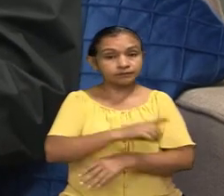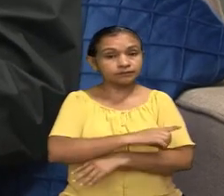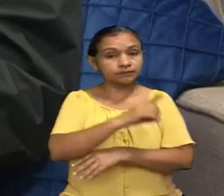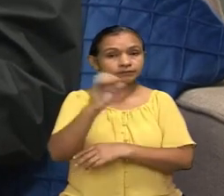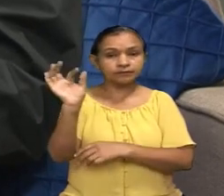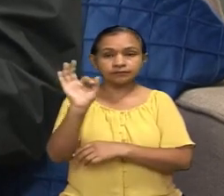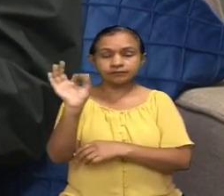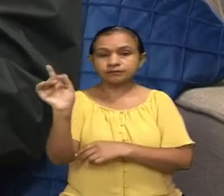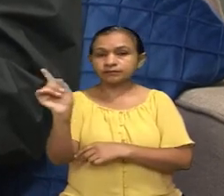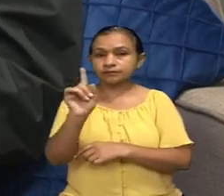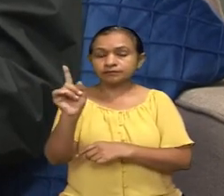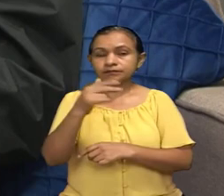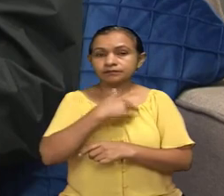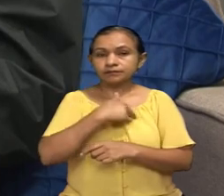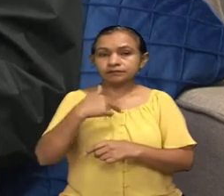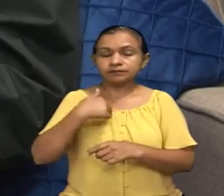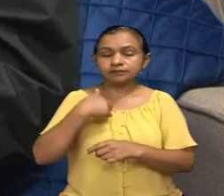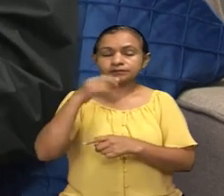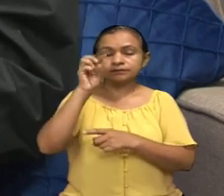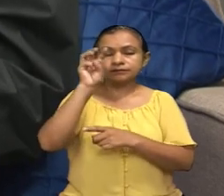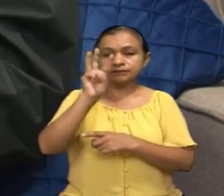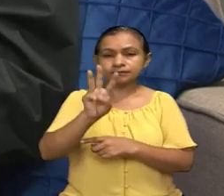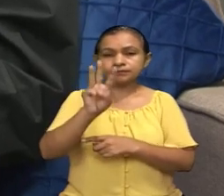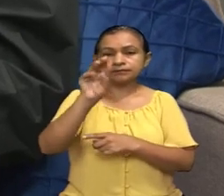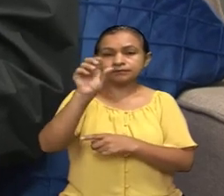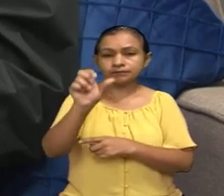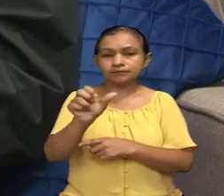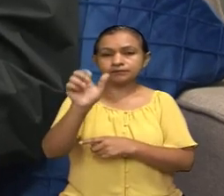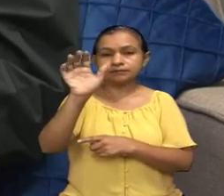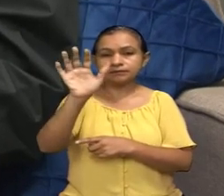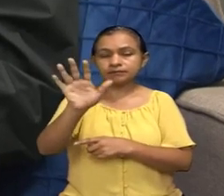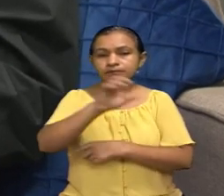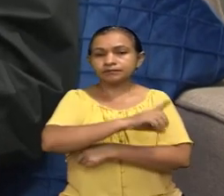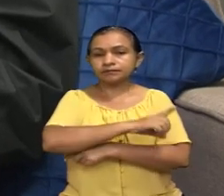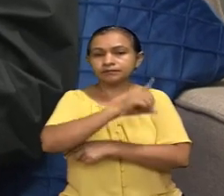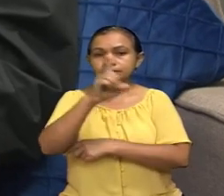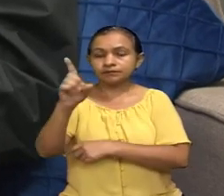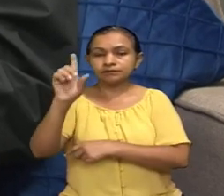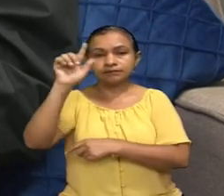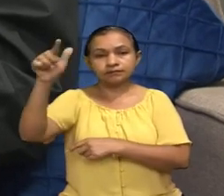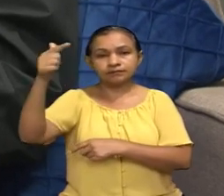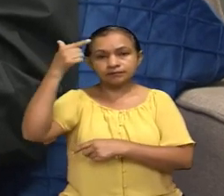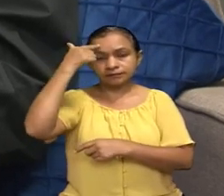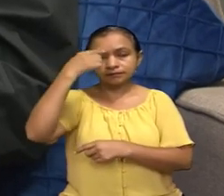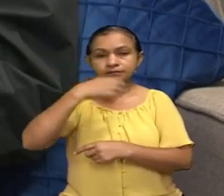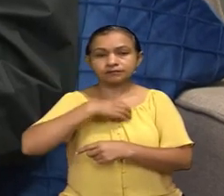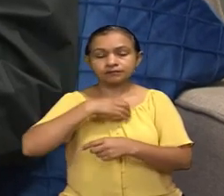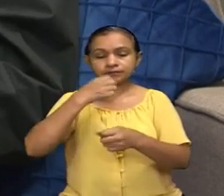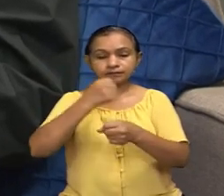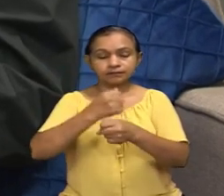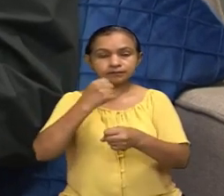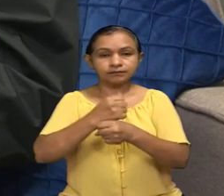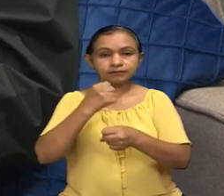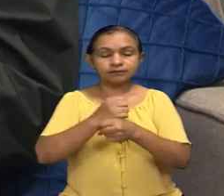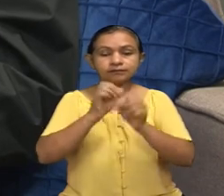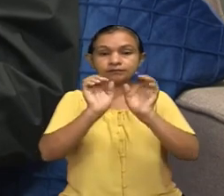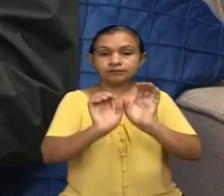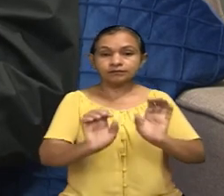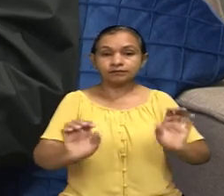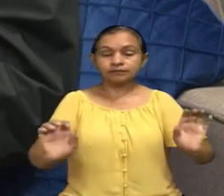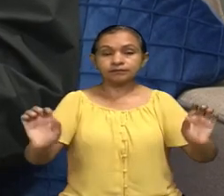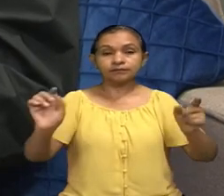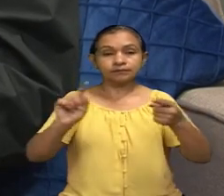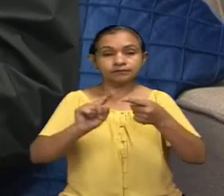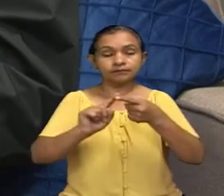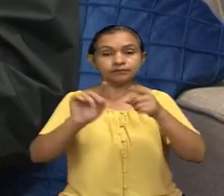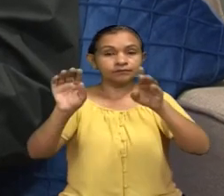¿ya?, sino que los 365 días del año nuestro gobierno trabaja en favor de la niñez, de